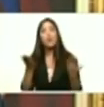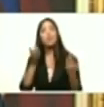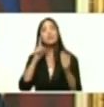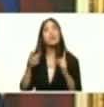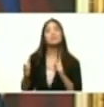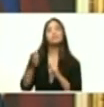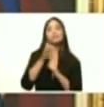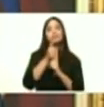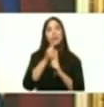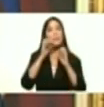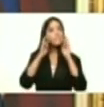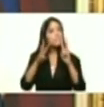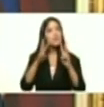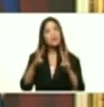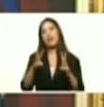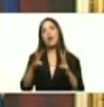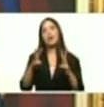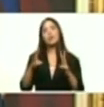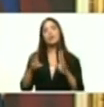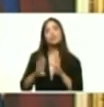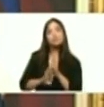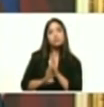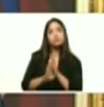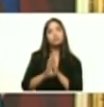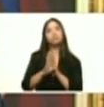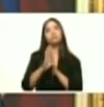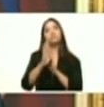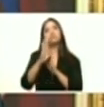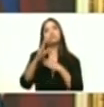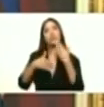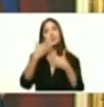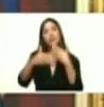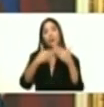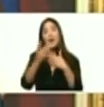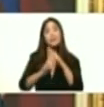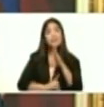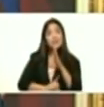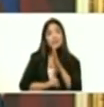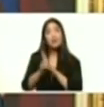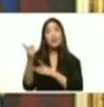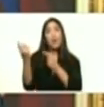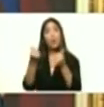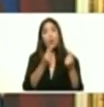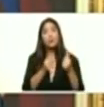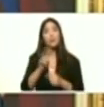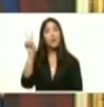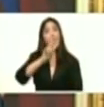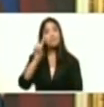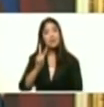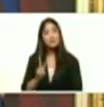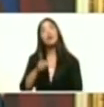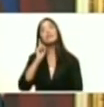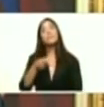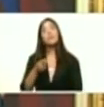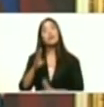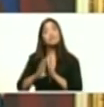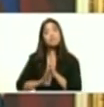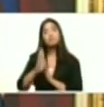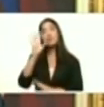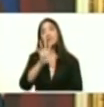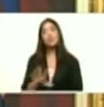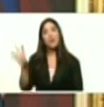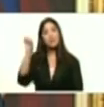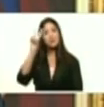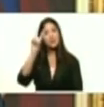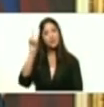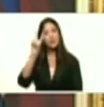lograr el gran milagro de la recuperación, el crecimiento y el desarrollo económico de Venezuela, y la prosperidad nacional.